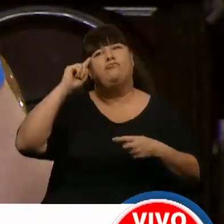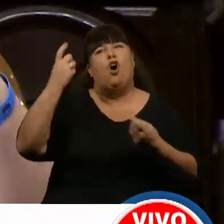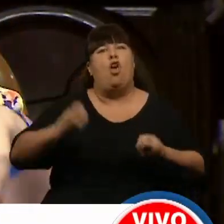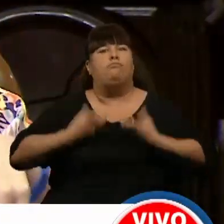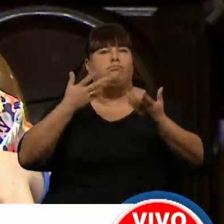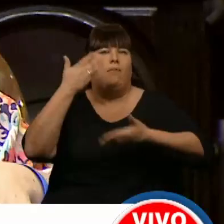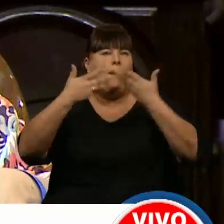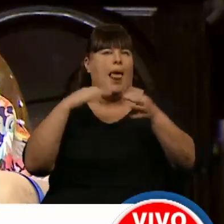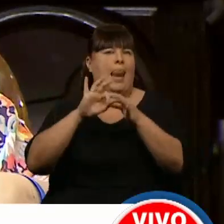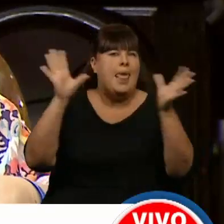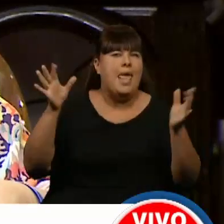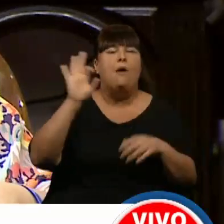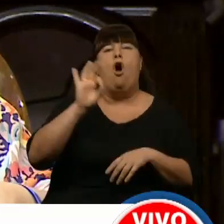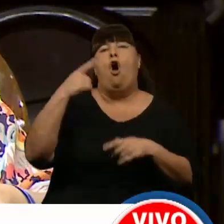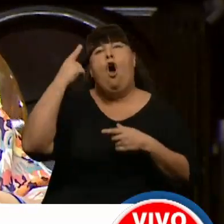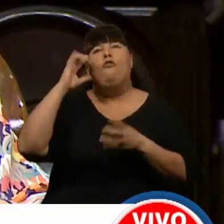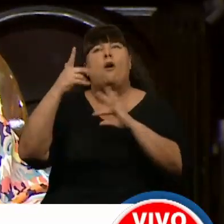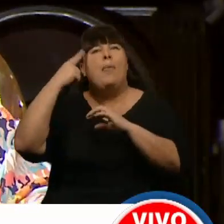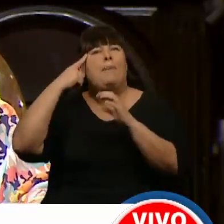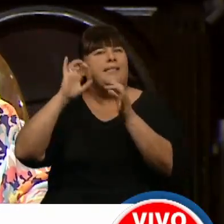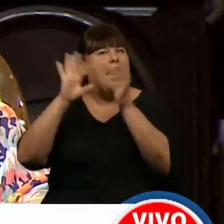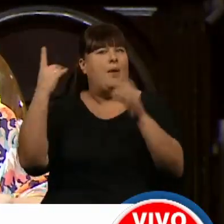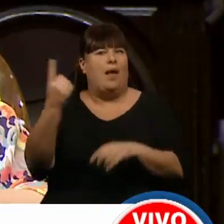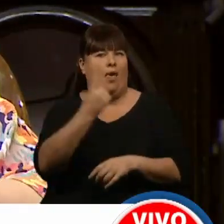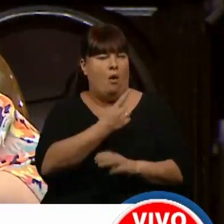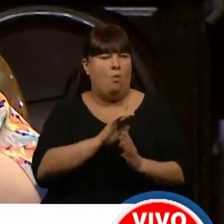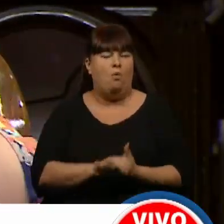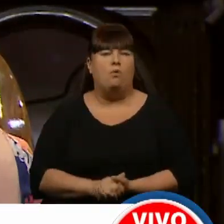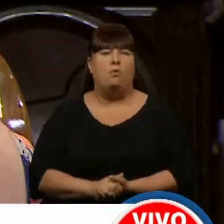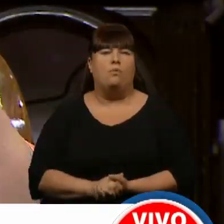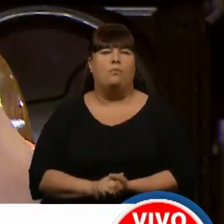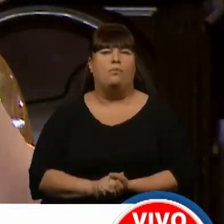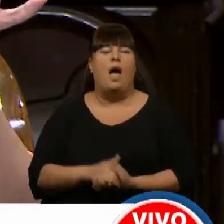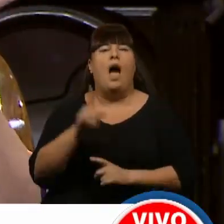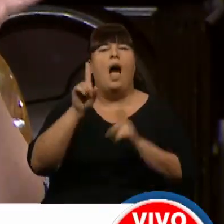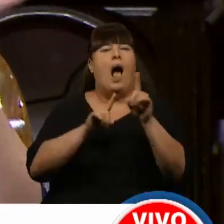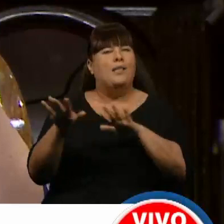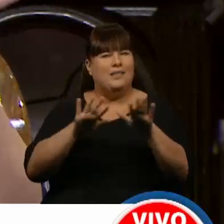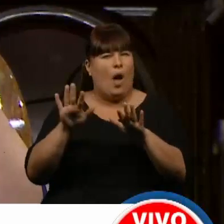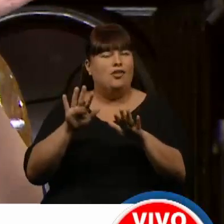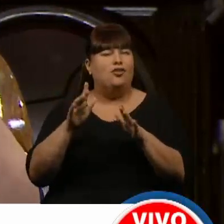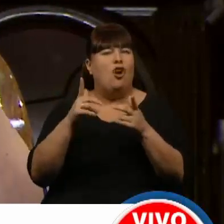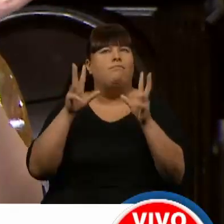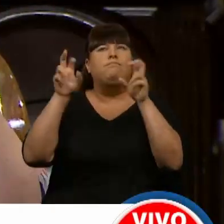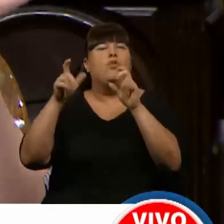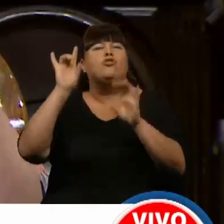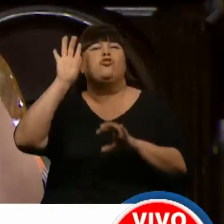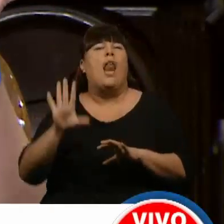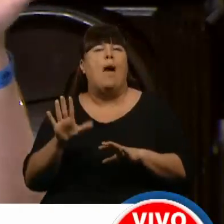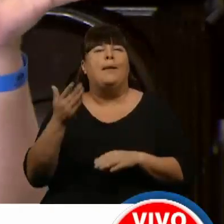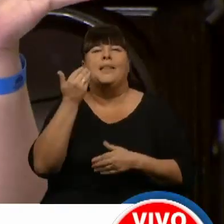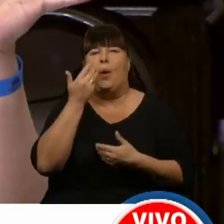expresión ni con la libertad de pensamiento. Hay situaciones que no tienen otra definición más que la